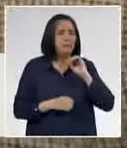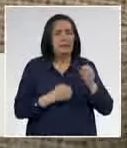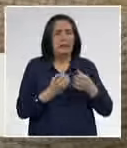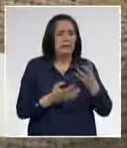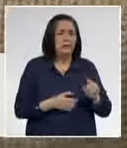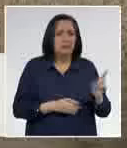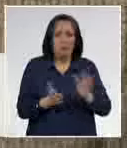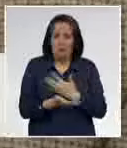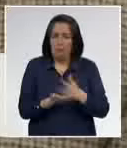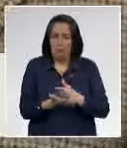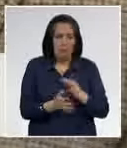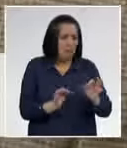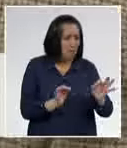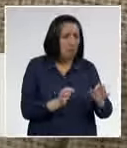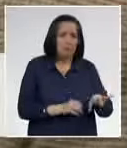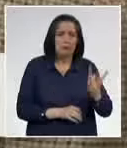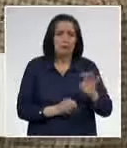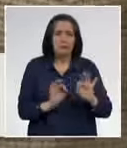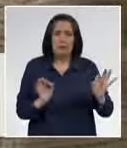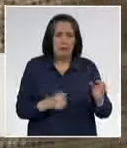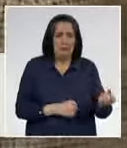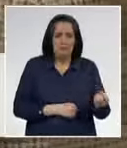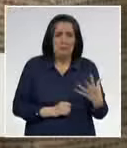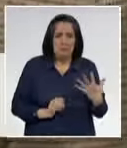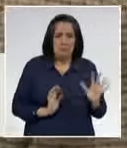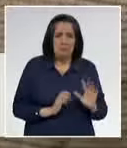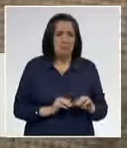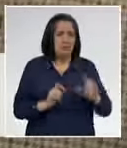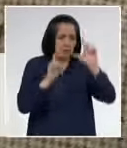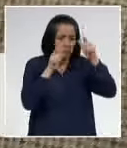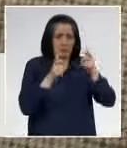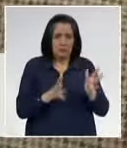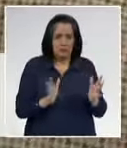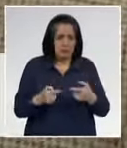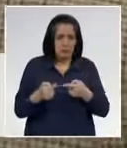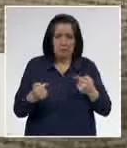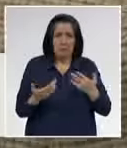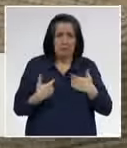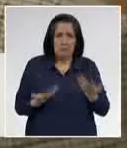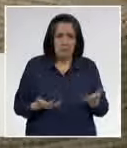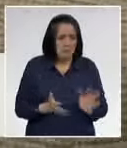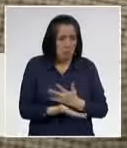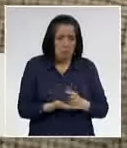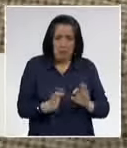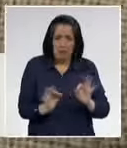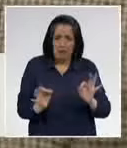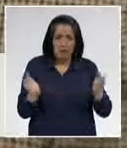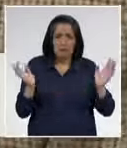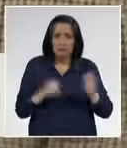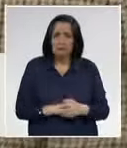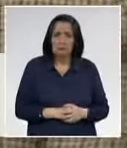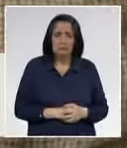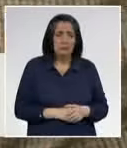le encontramos nada, como dicen parlamentarios enemigos míos. No le encontramos nada.